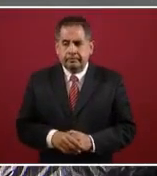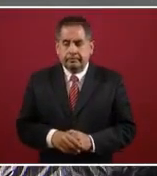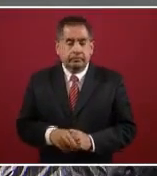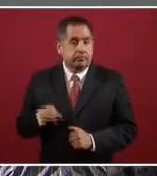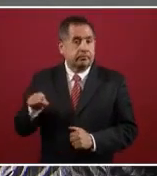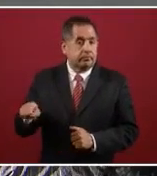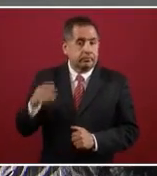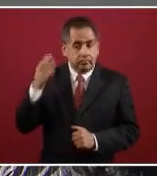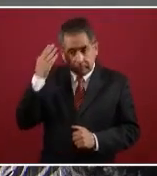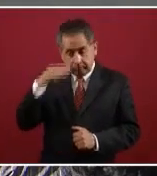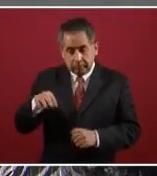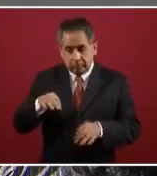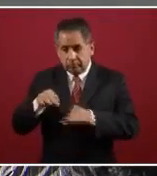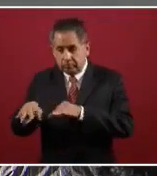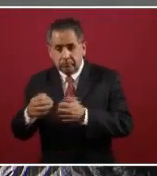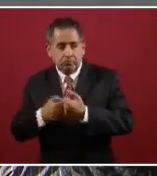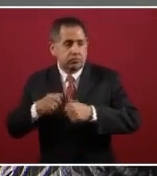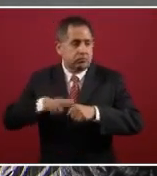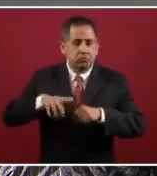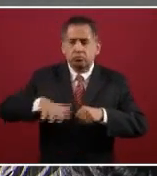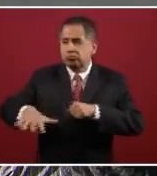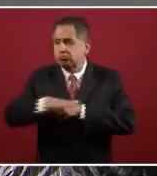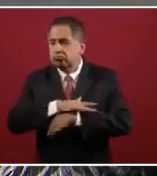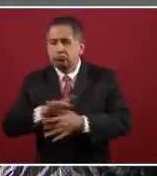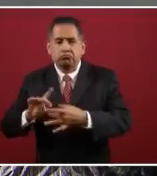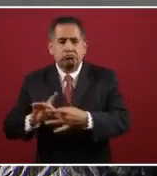en trabajo social.